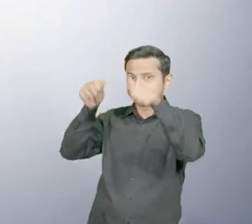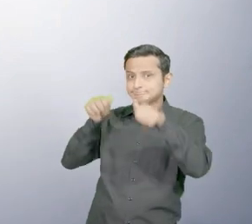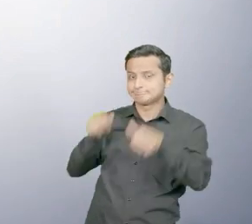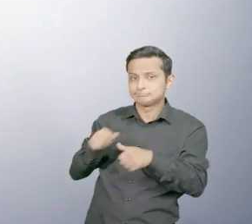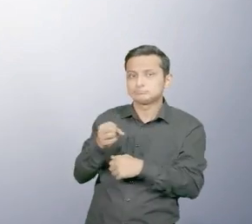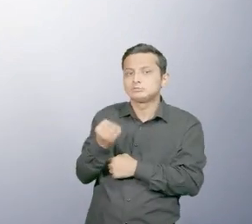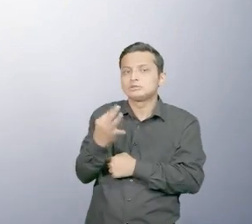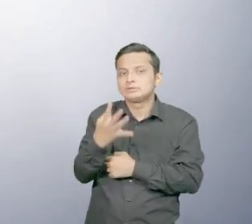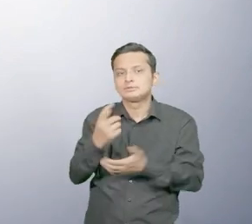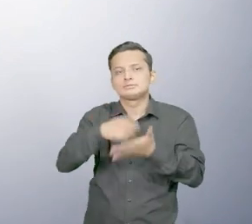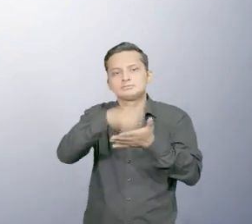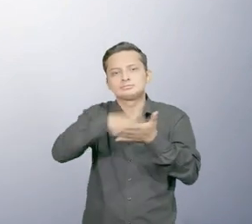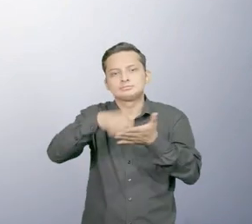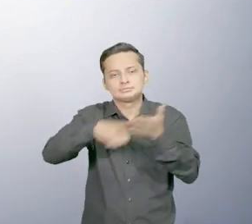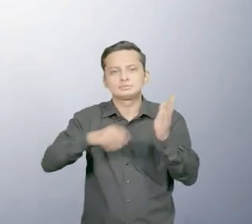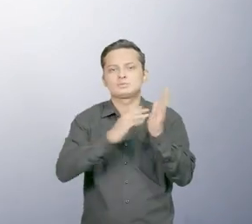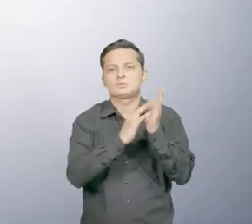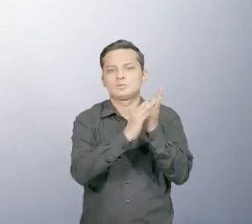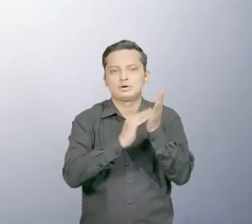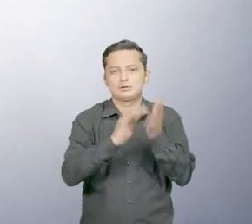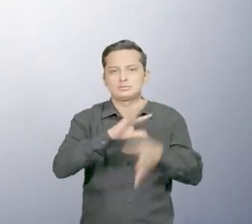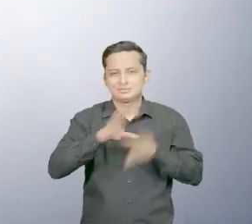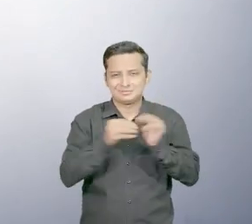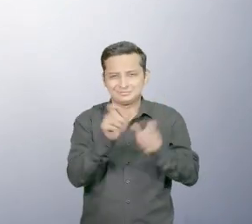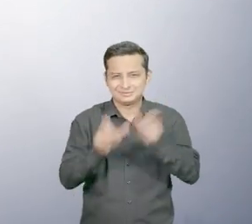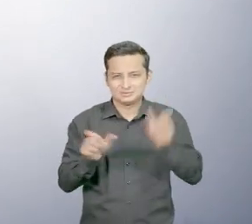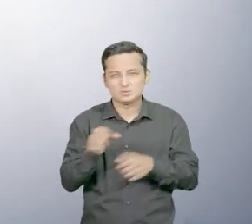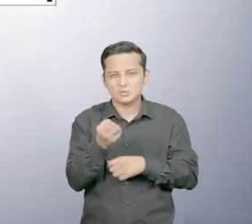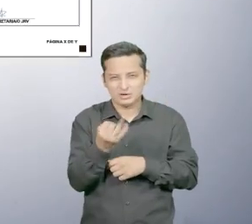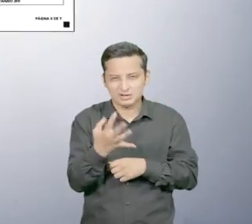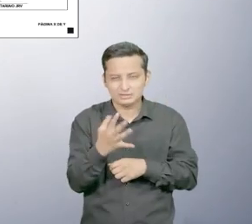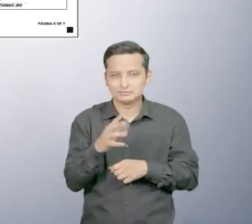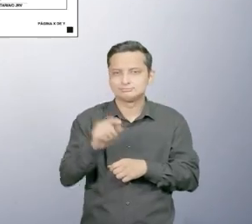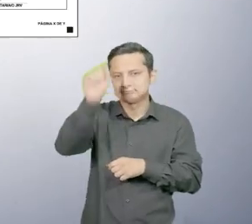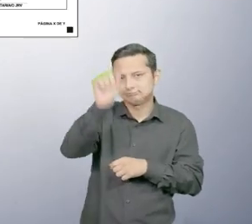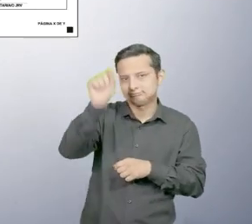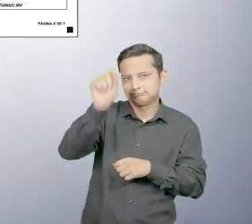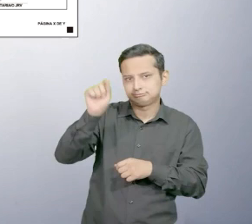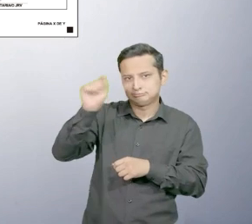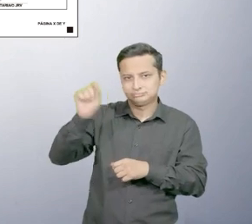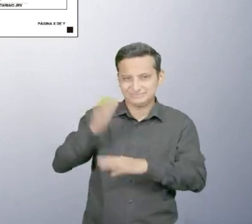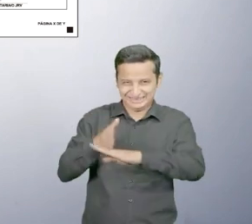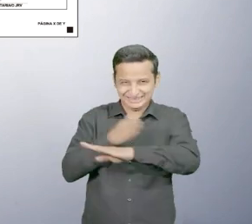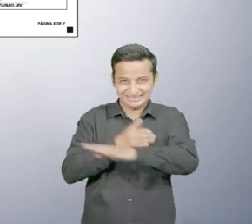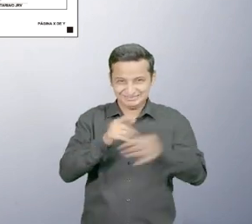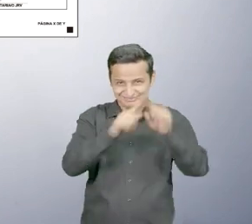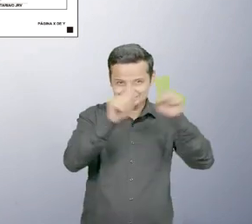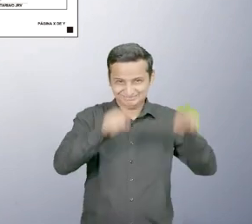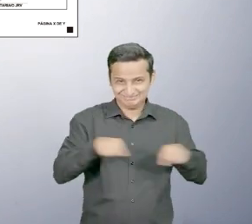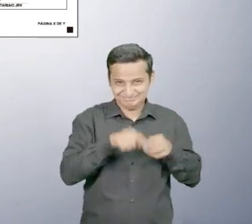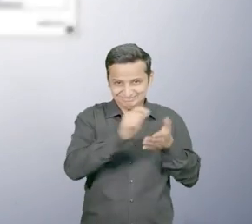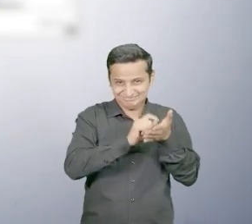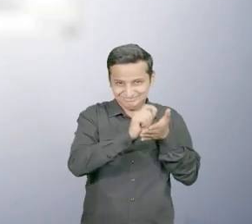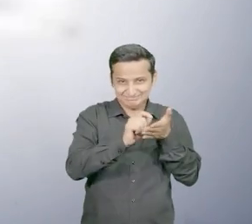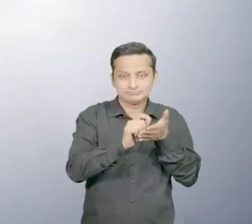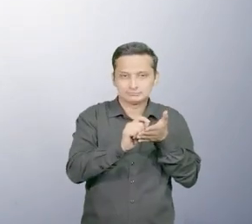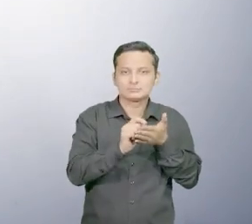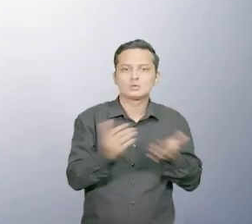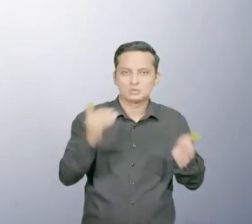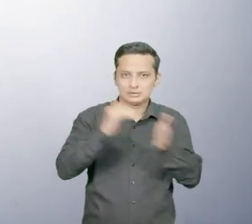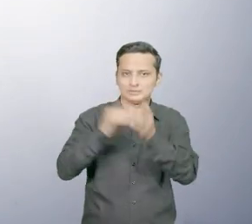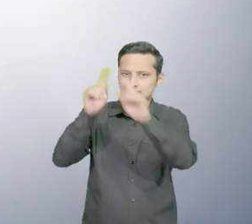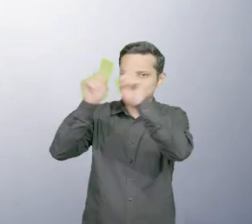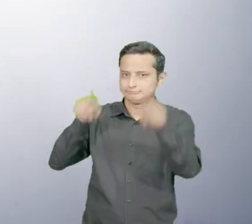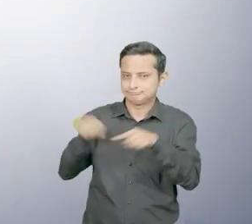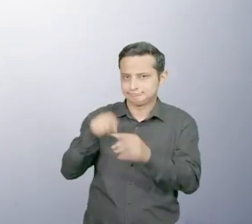se registra el total de firmas y huellas de los sufragantes, previamente escritas en la carátula del padrón